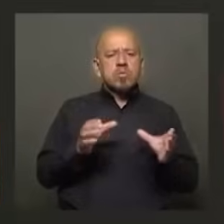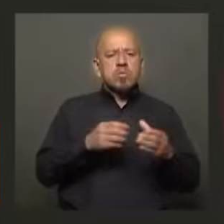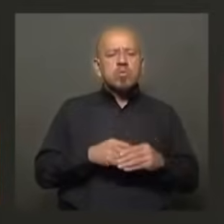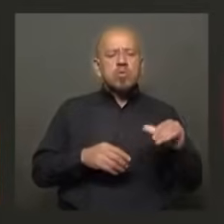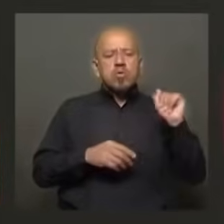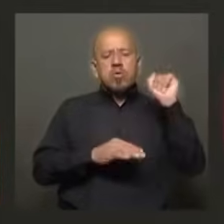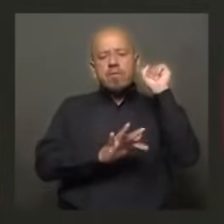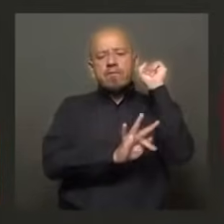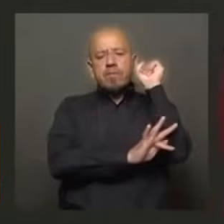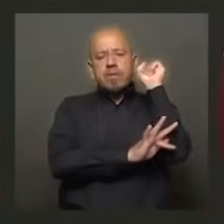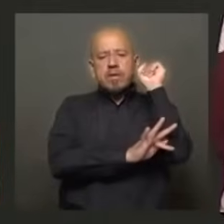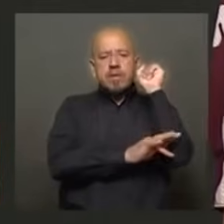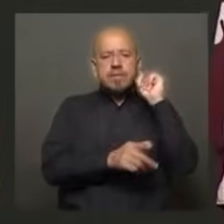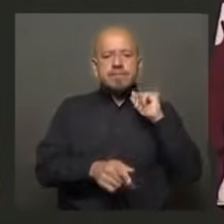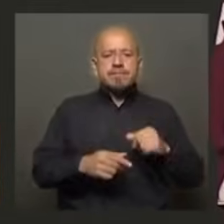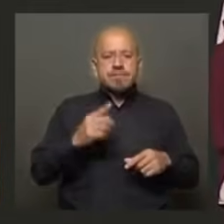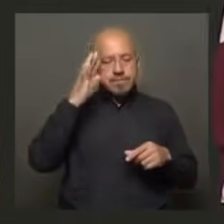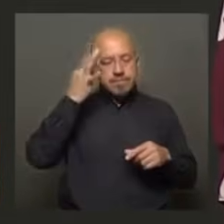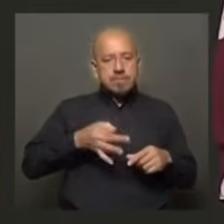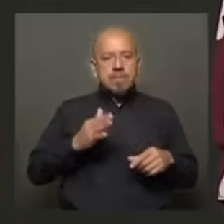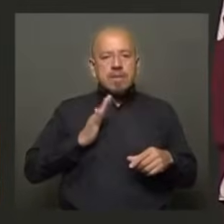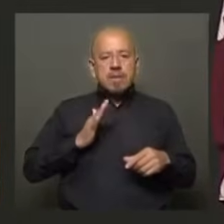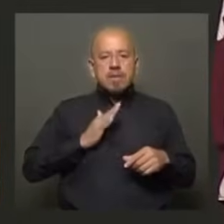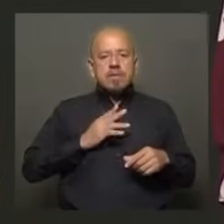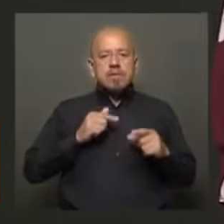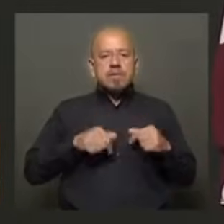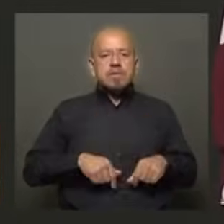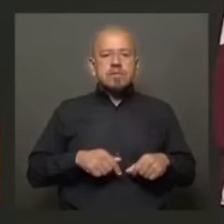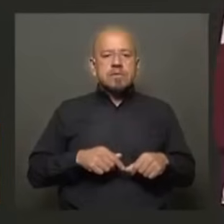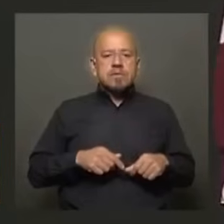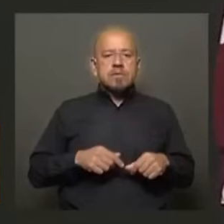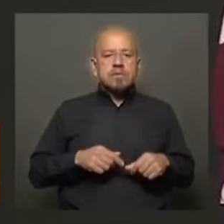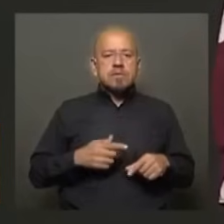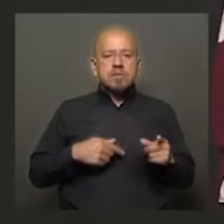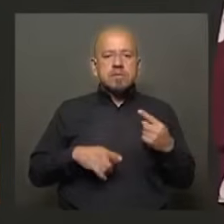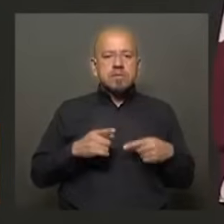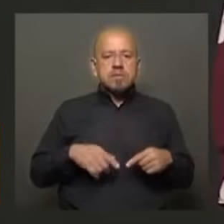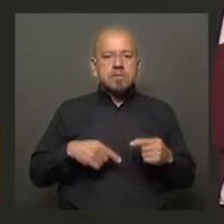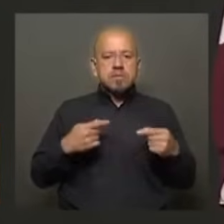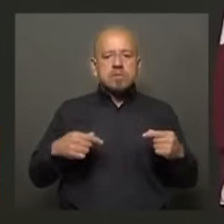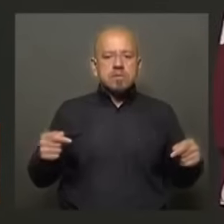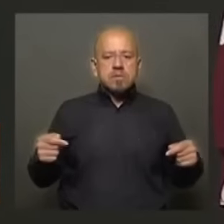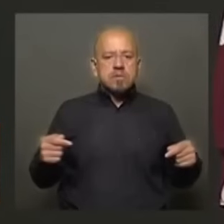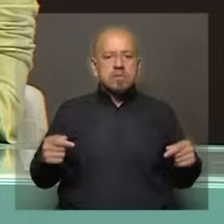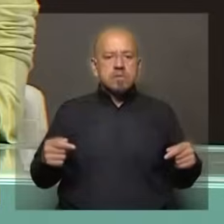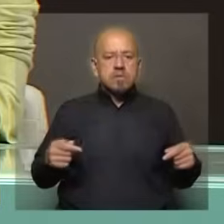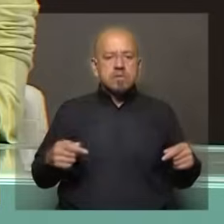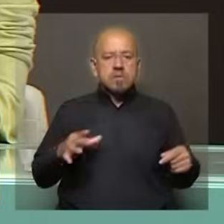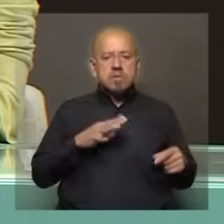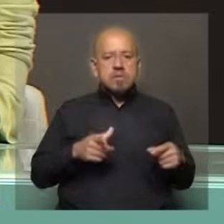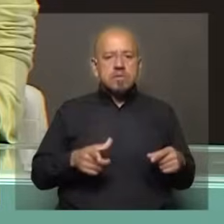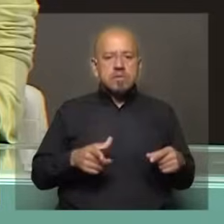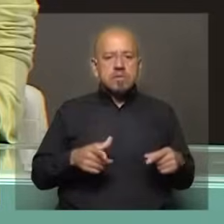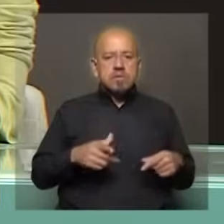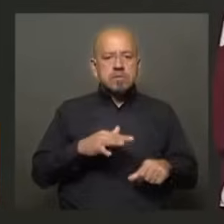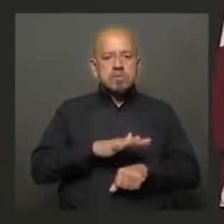de la realidad de las mujeres en nuestro tiempo, que se ha avanzado mucho por un lado y las cosas más atroces siguen sucediendo al mismo